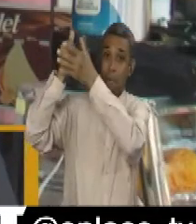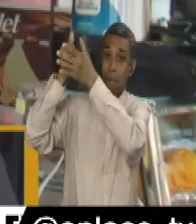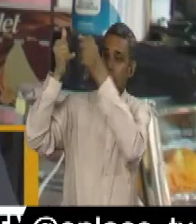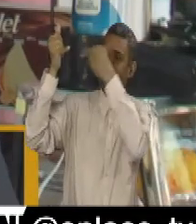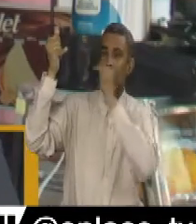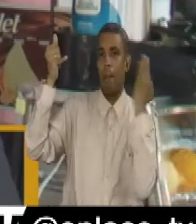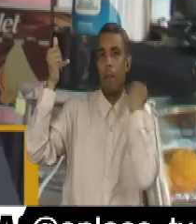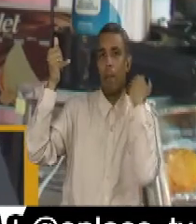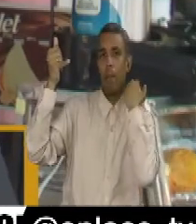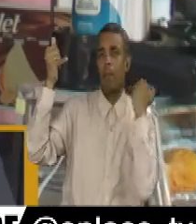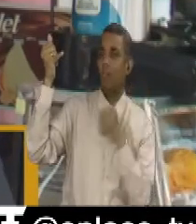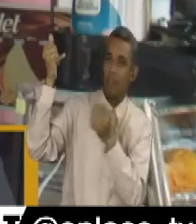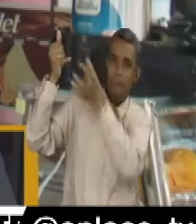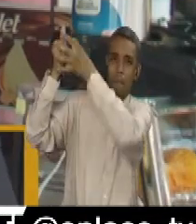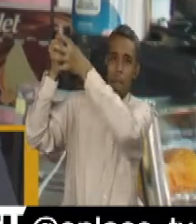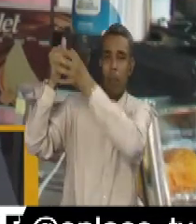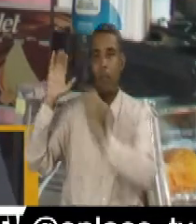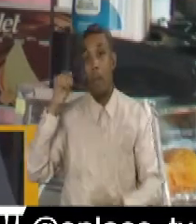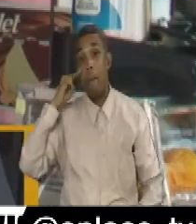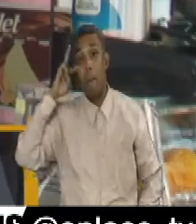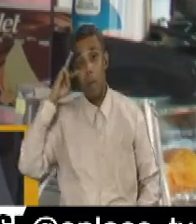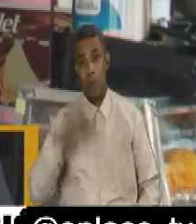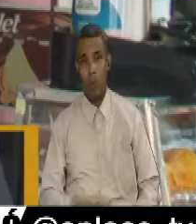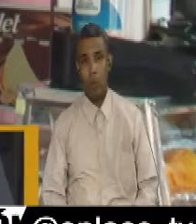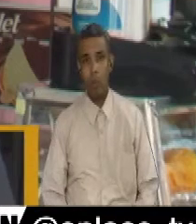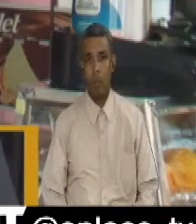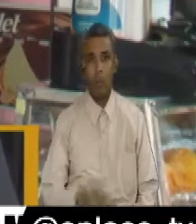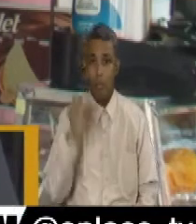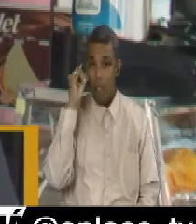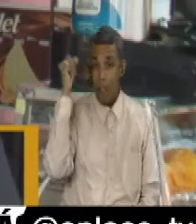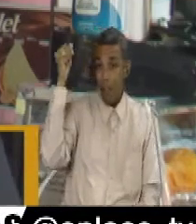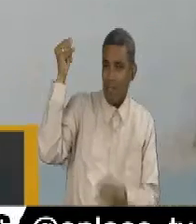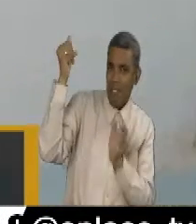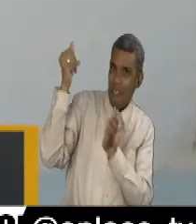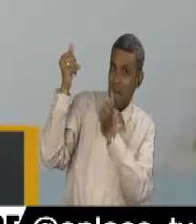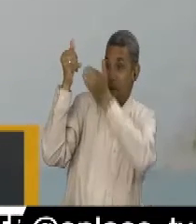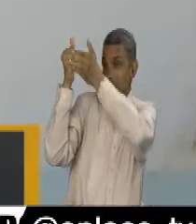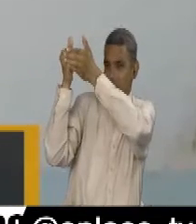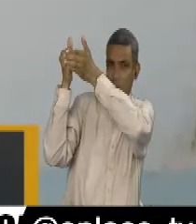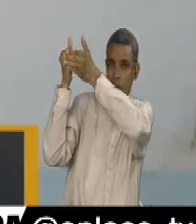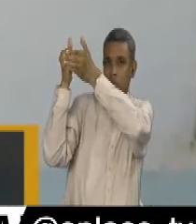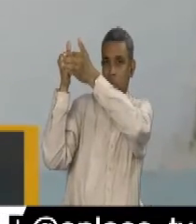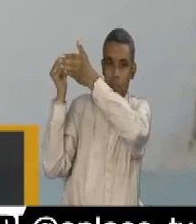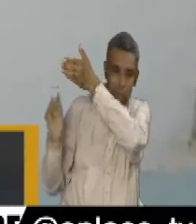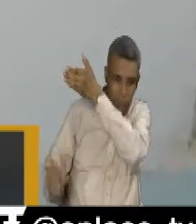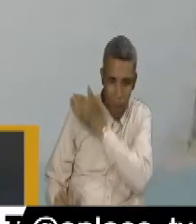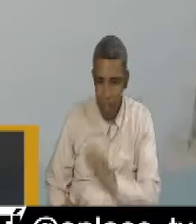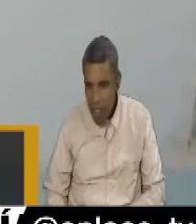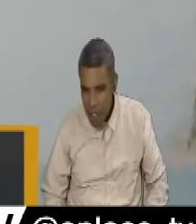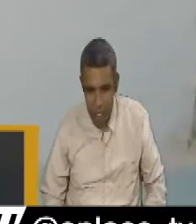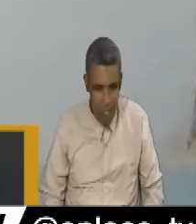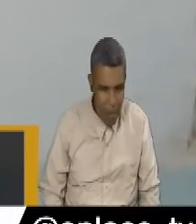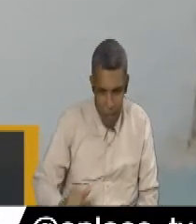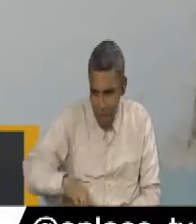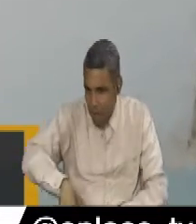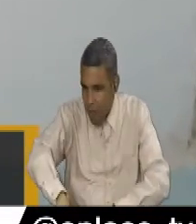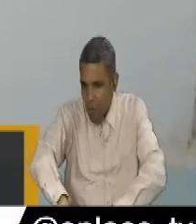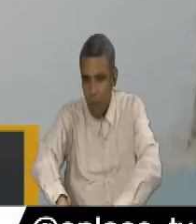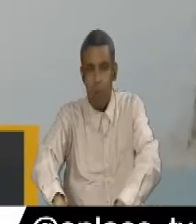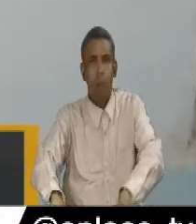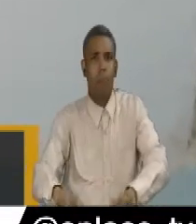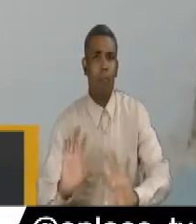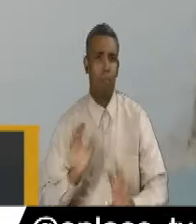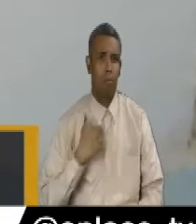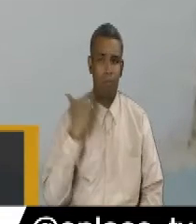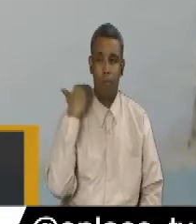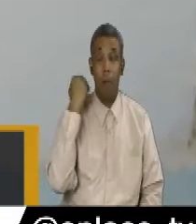cielo raso. Ahora en esta ocasión, como las cámaras lo graban, entonces taparon las cámaras para que no fueran grabados y hicieron su